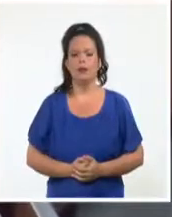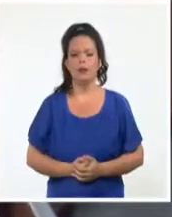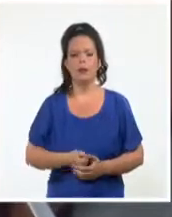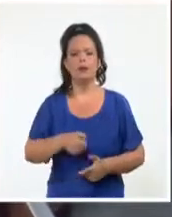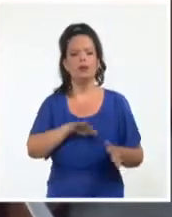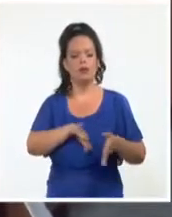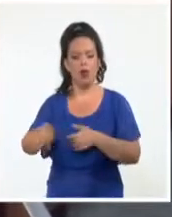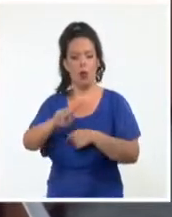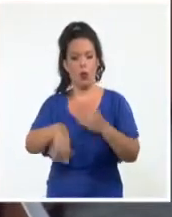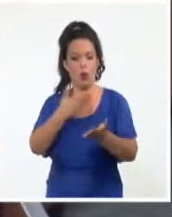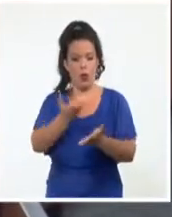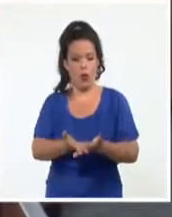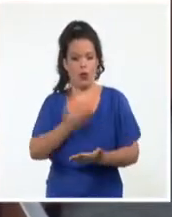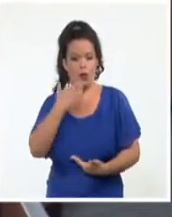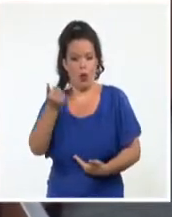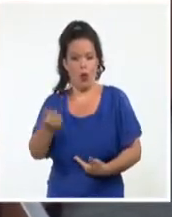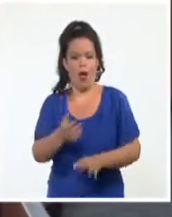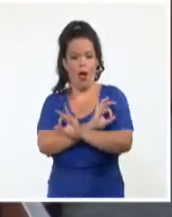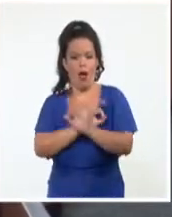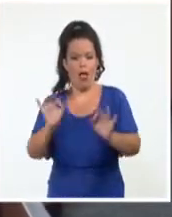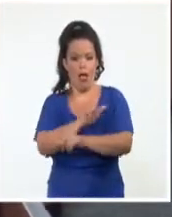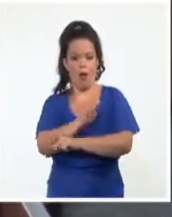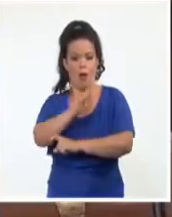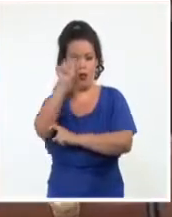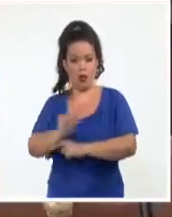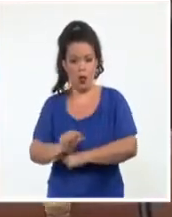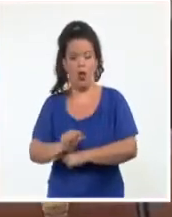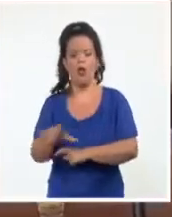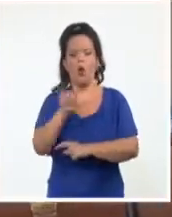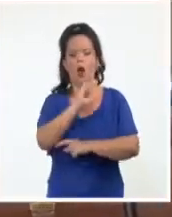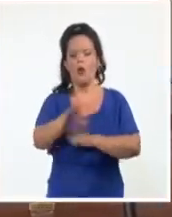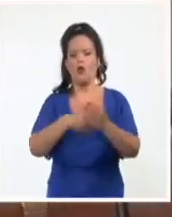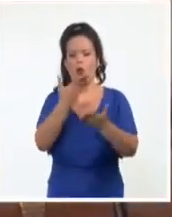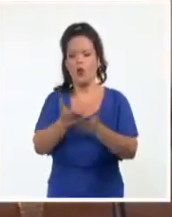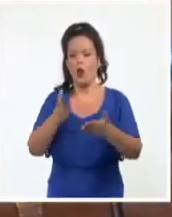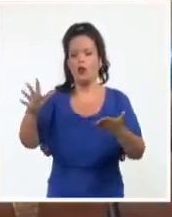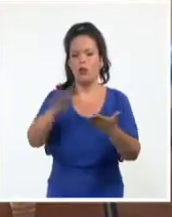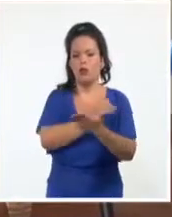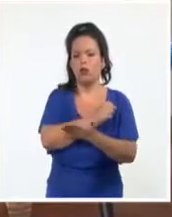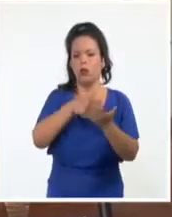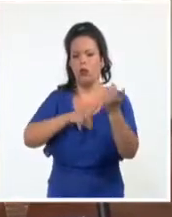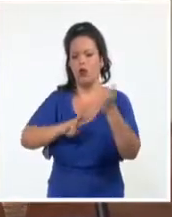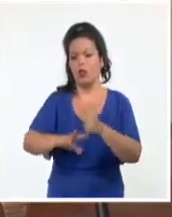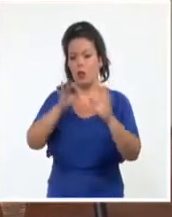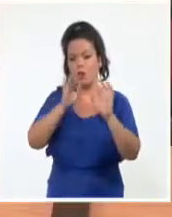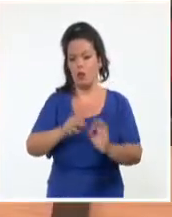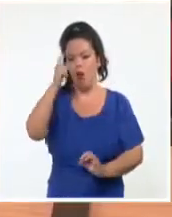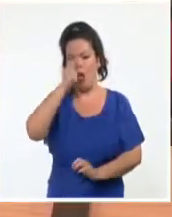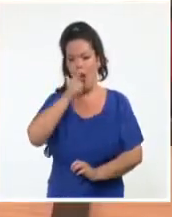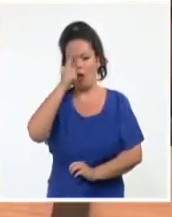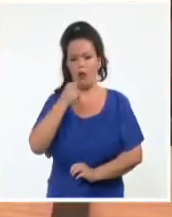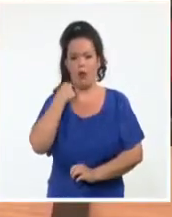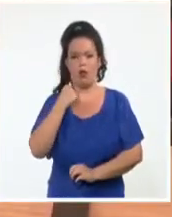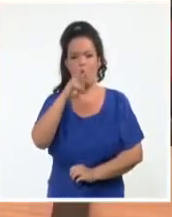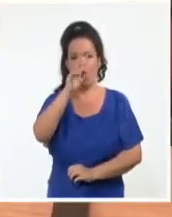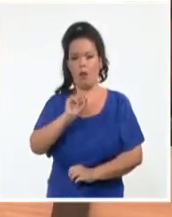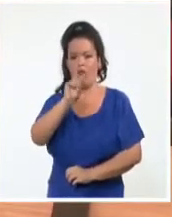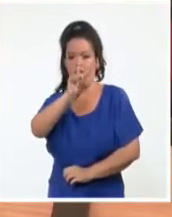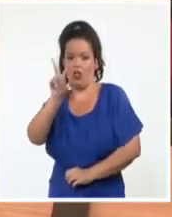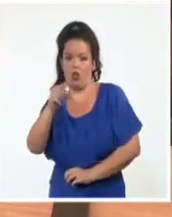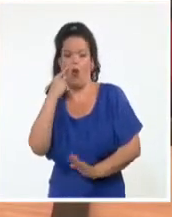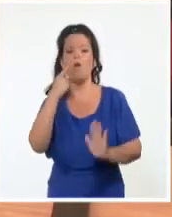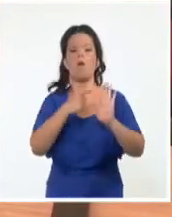cubanos también se extenderá a una facultad pedagógica en cada región del país y en abril de 2022 se analizarán sus resultados ante